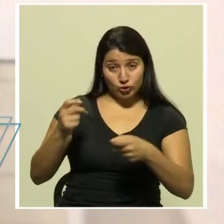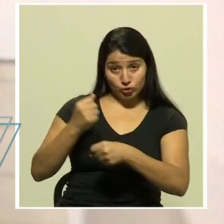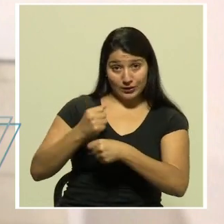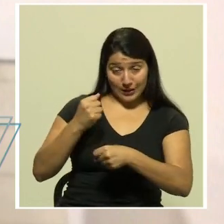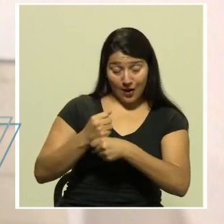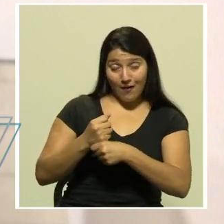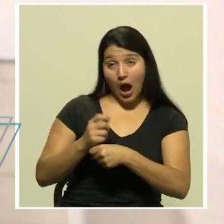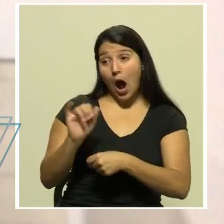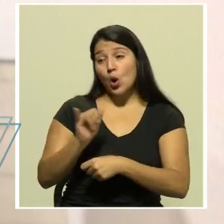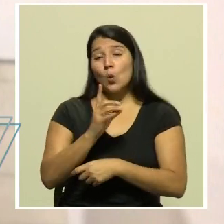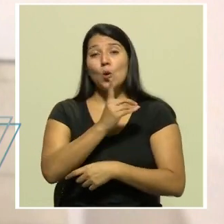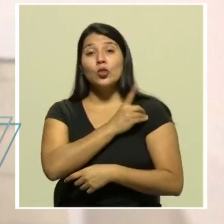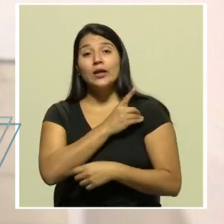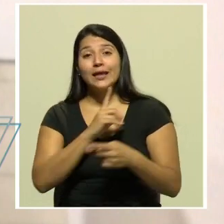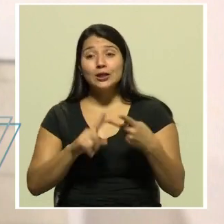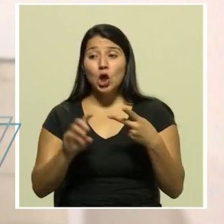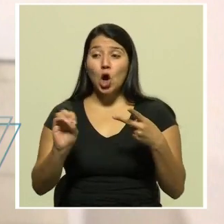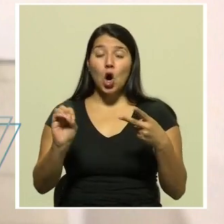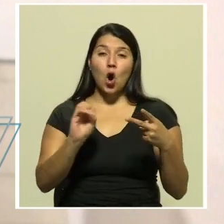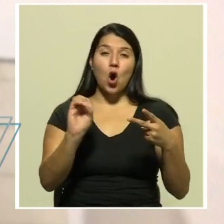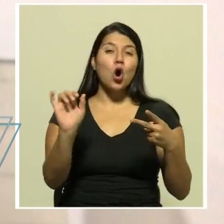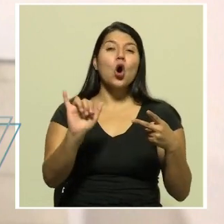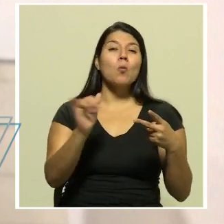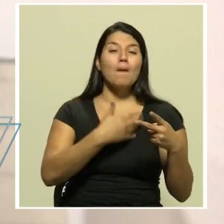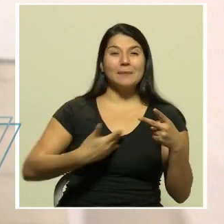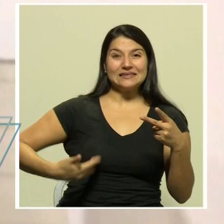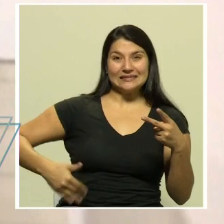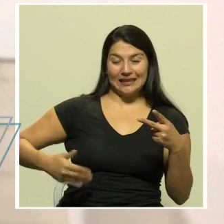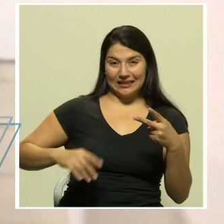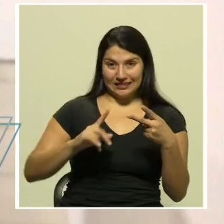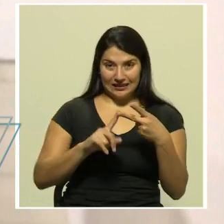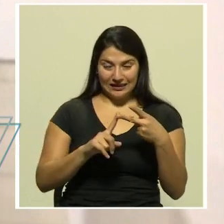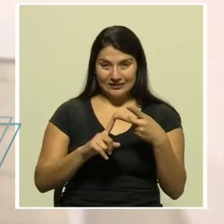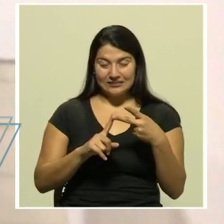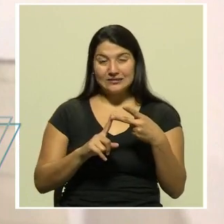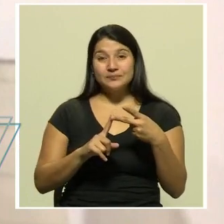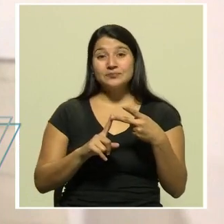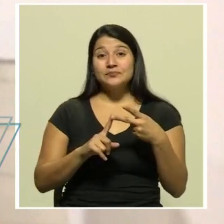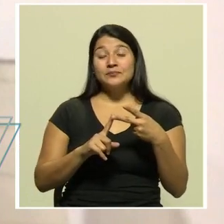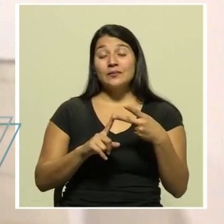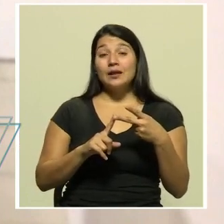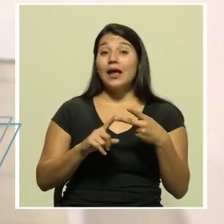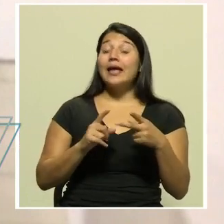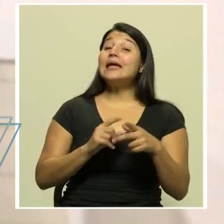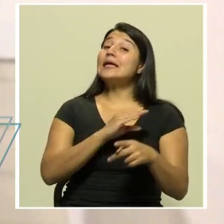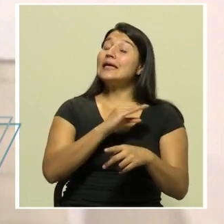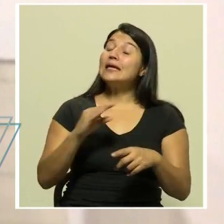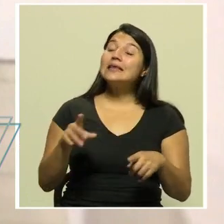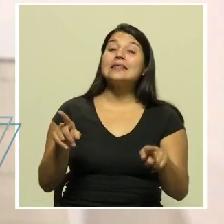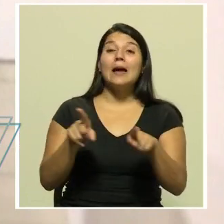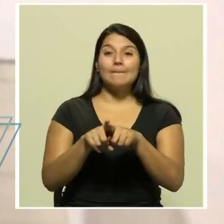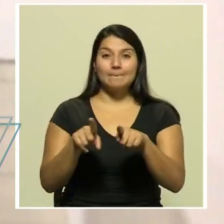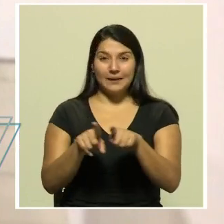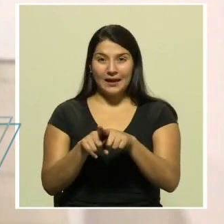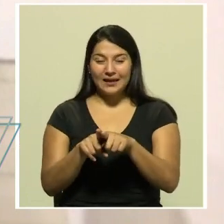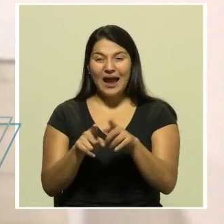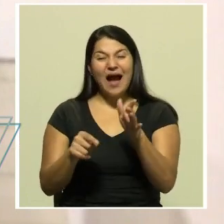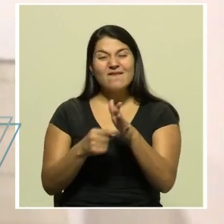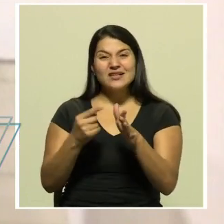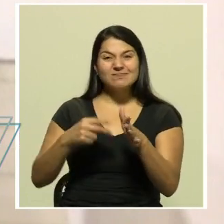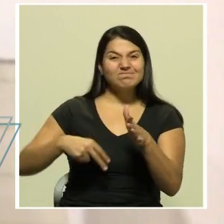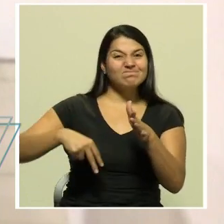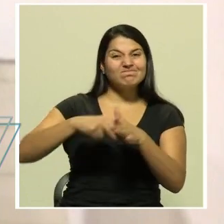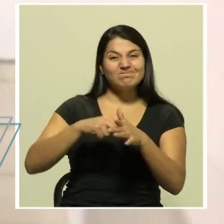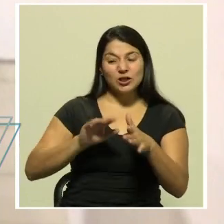como directoras, presidentas ejecutivas, etcétera. Y además esto irrumpe con frecuencia en las posibilidades de que